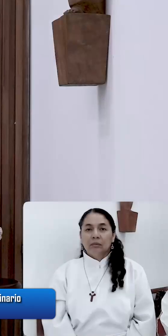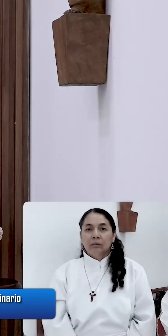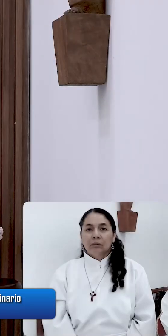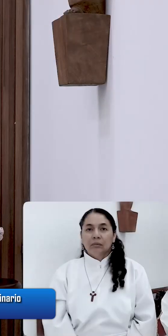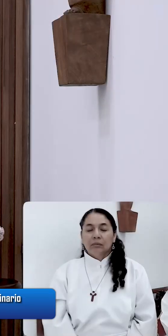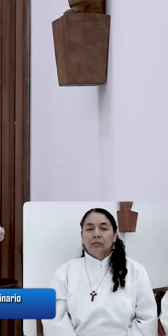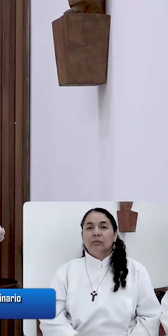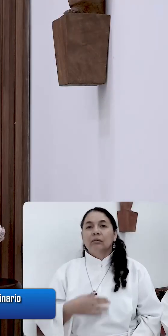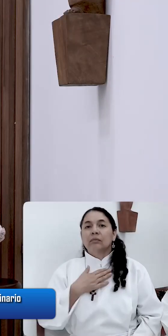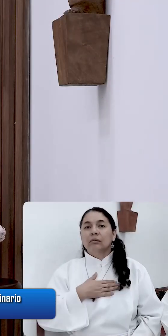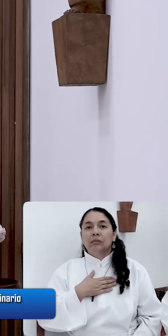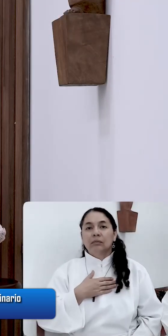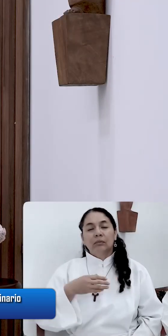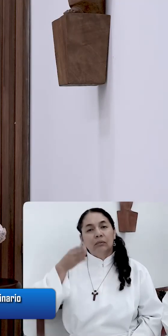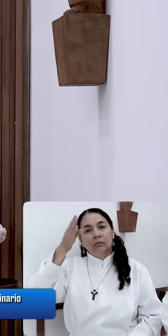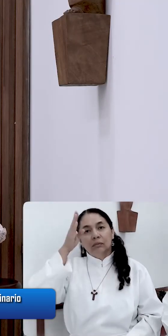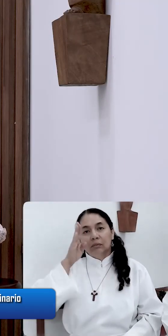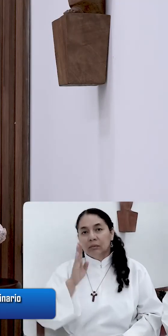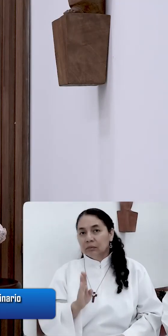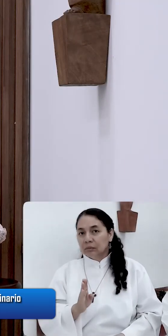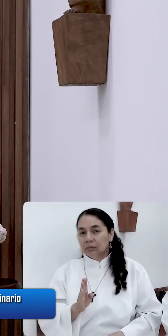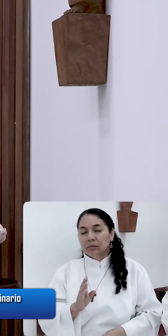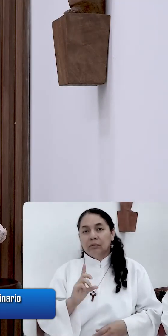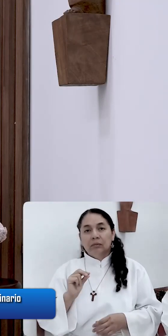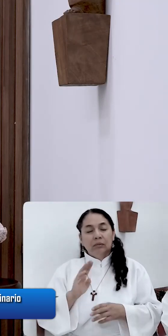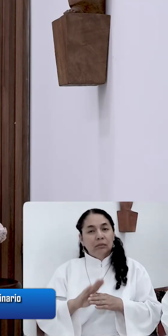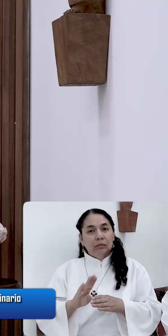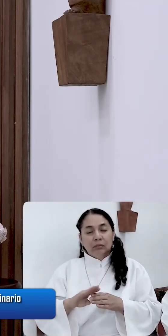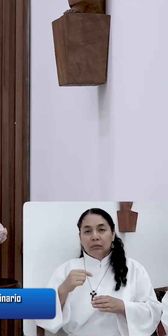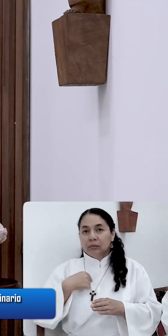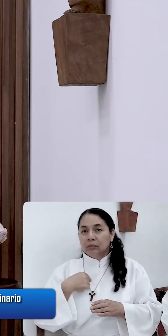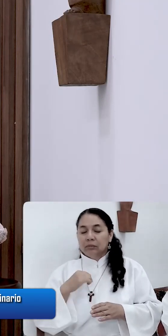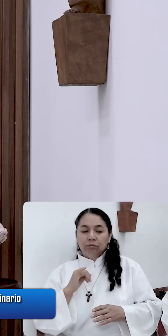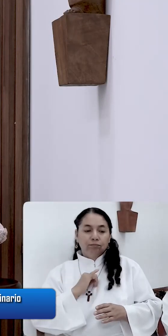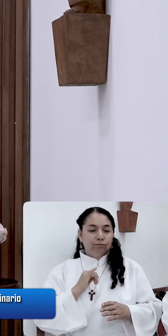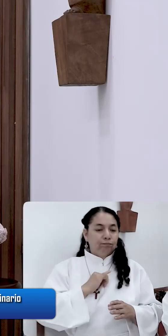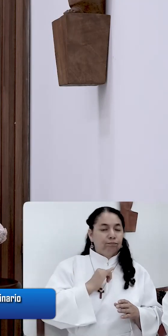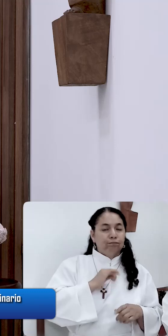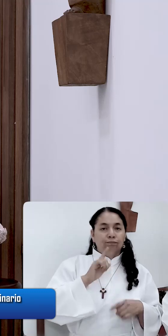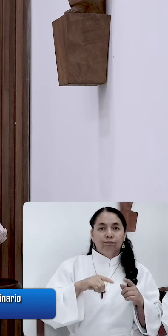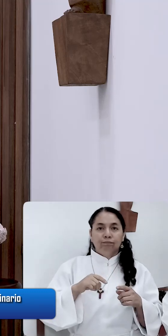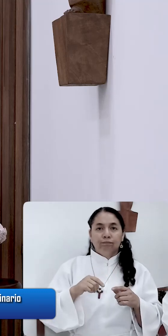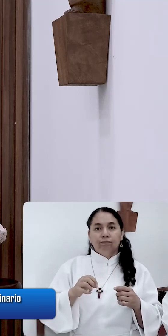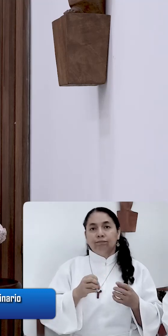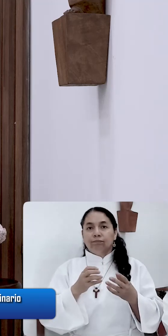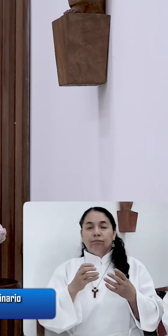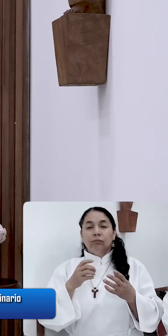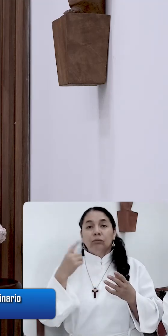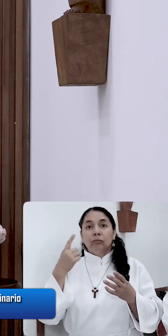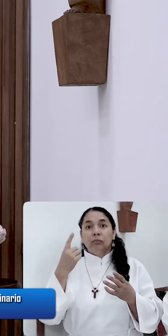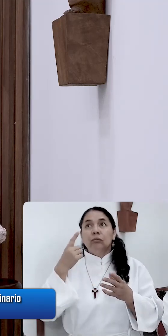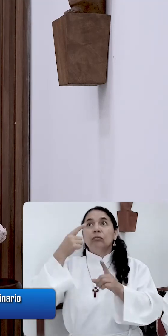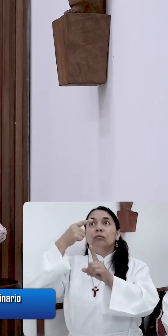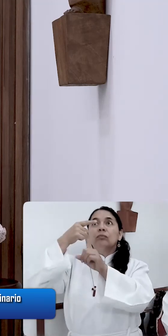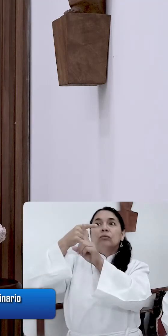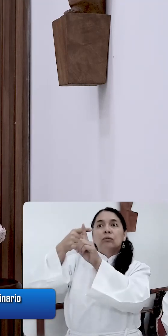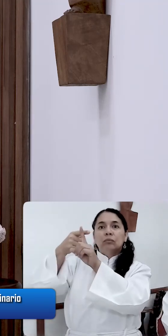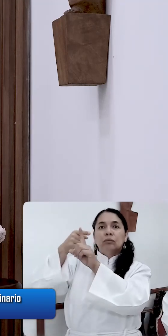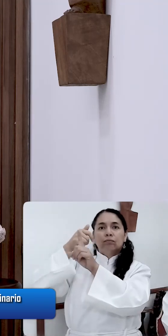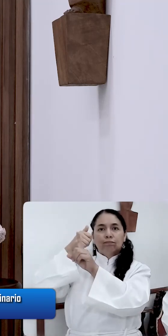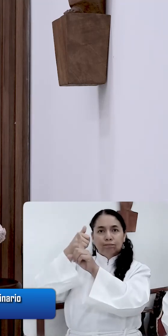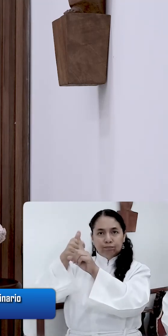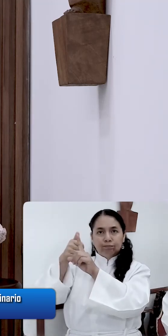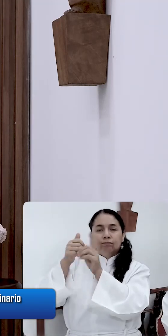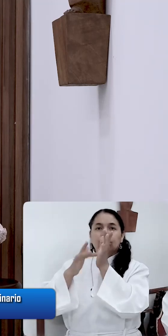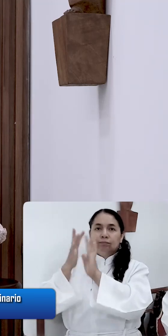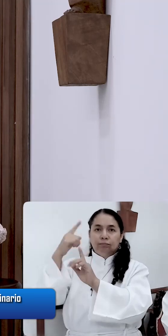No permita Dios que yo me gloríe en algo que no sea la cruz de nuestro Señor Jesucristo, por el